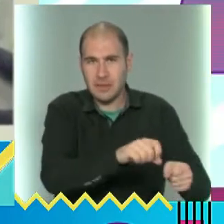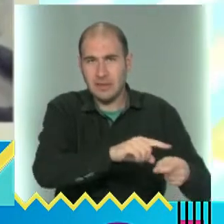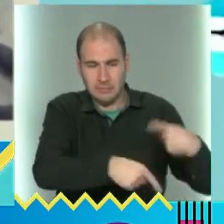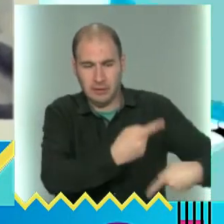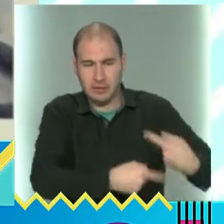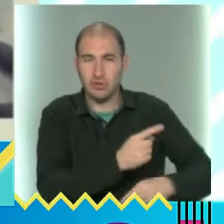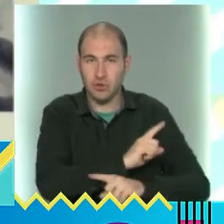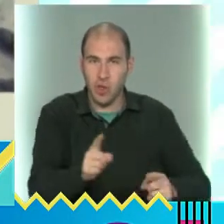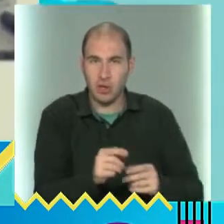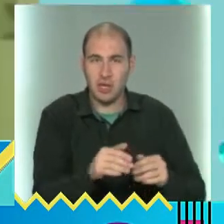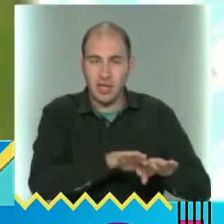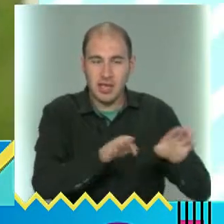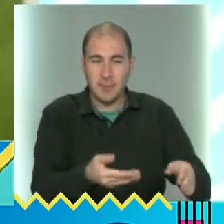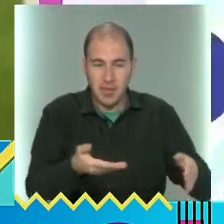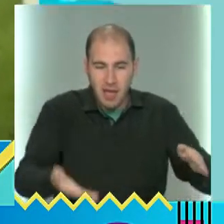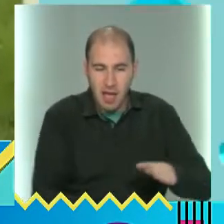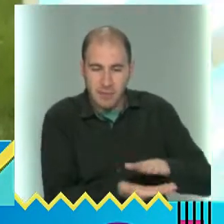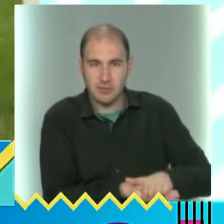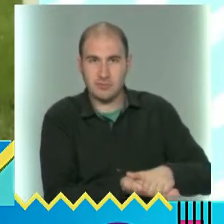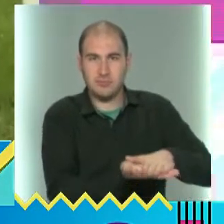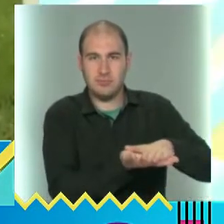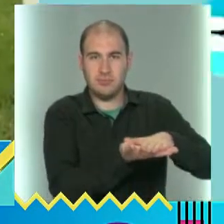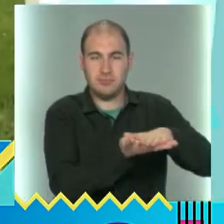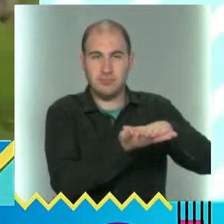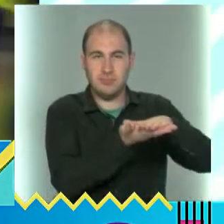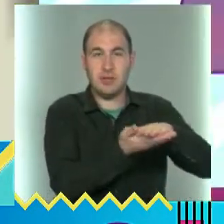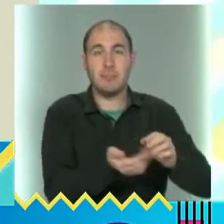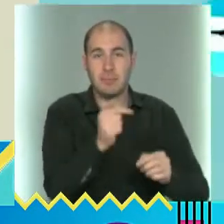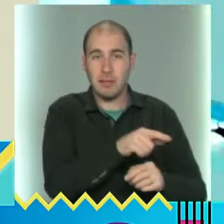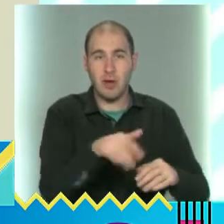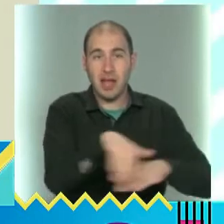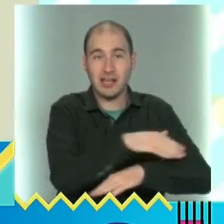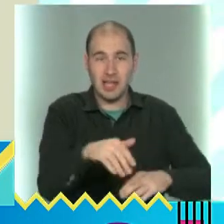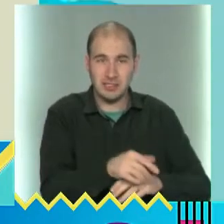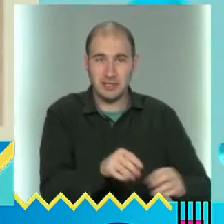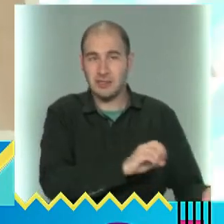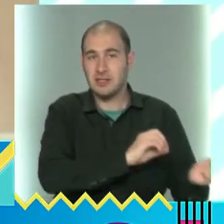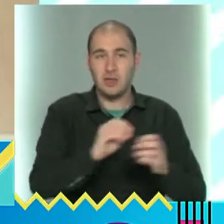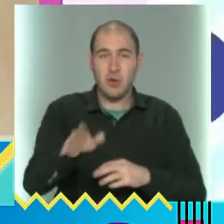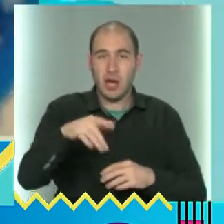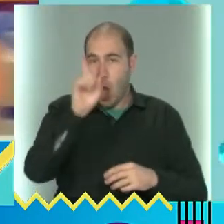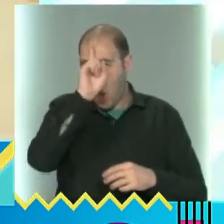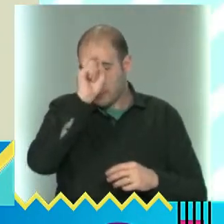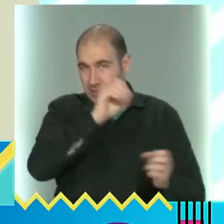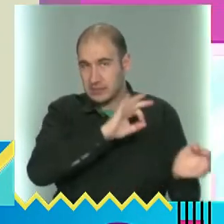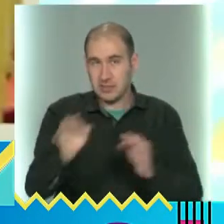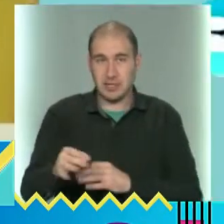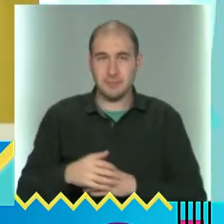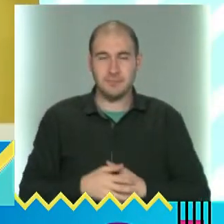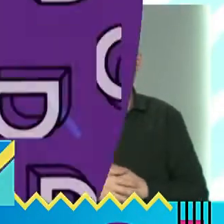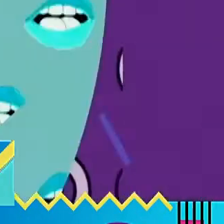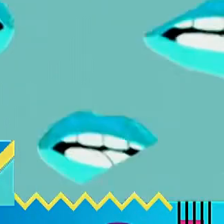ni girar. La camilla se arma por debajo y por encima del paciente y se levanta, y como lo encontramos en la vía pública llega a la sala del hospital donde va a recibir los primeros